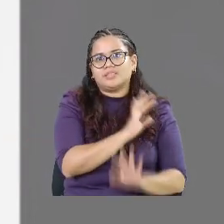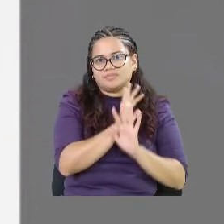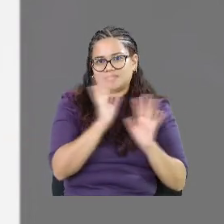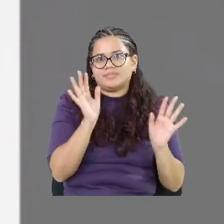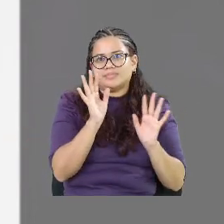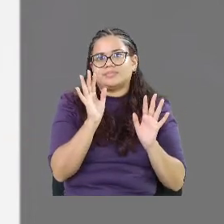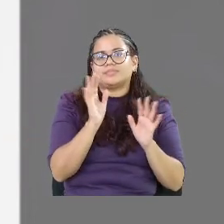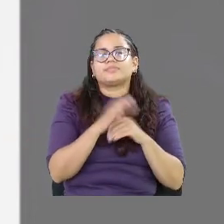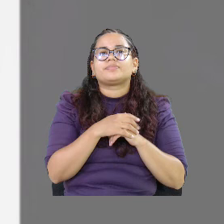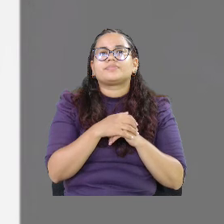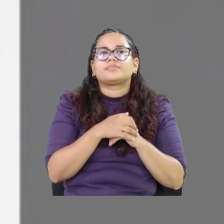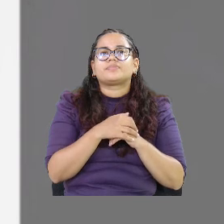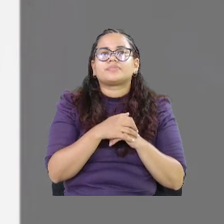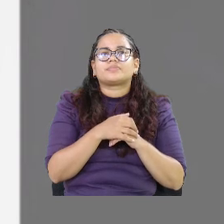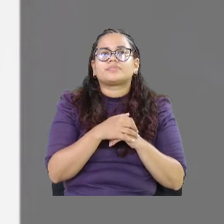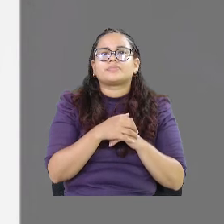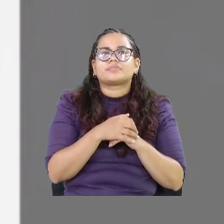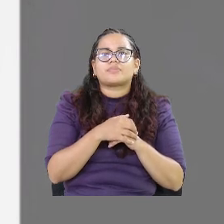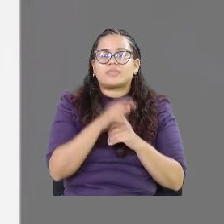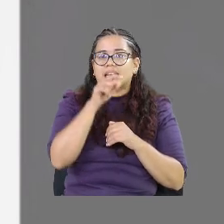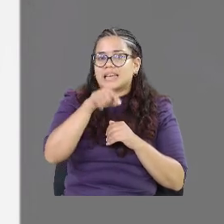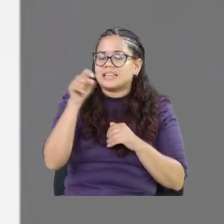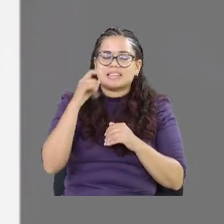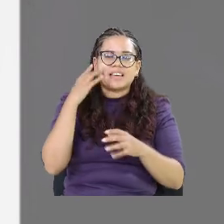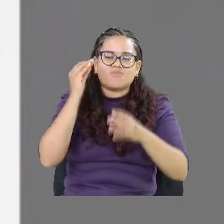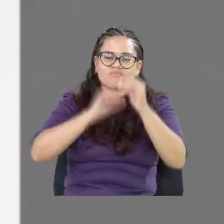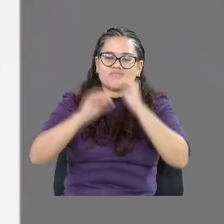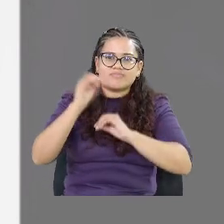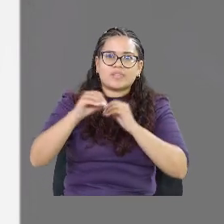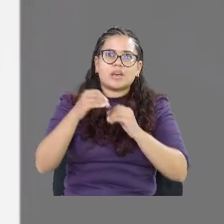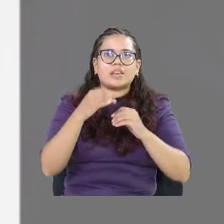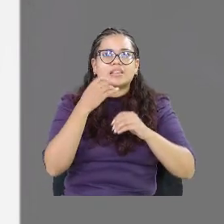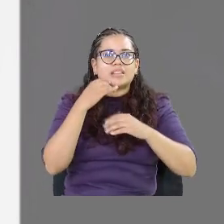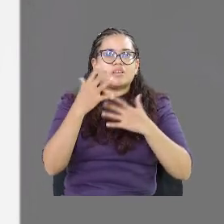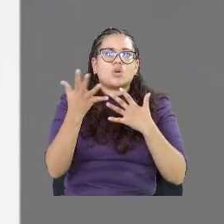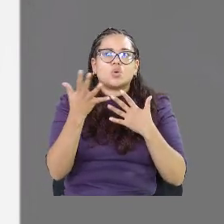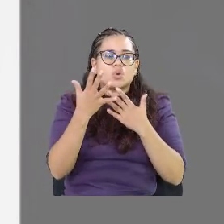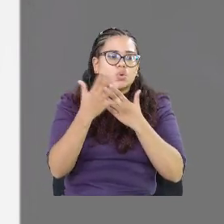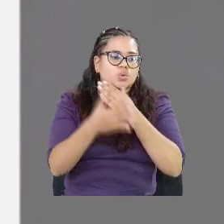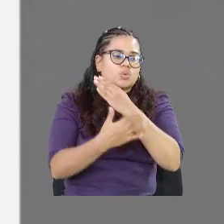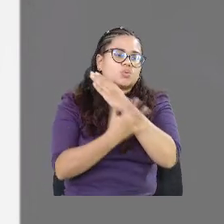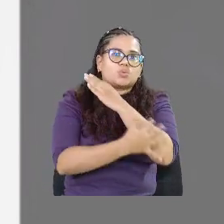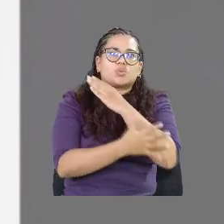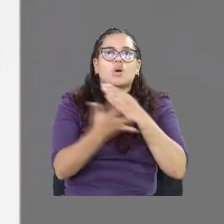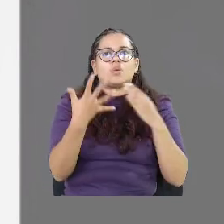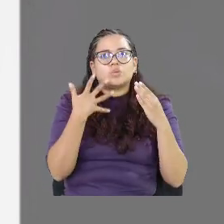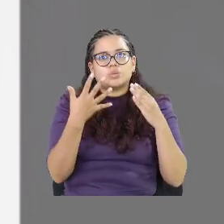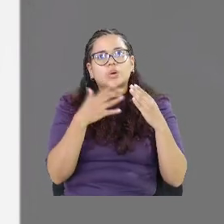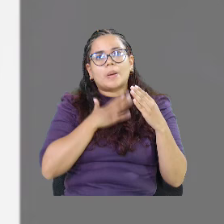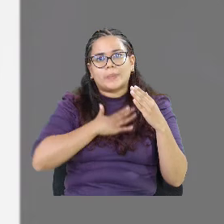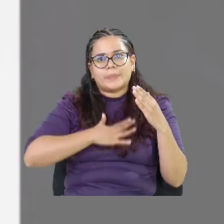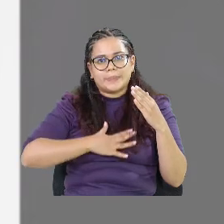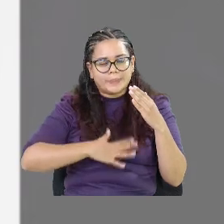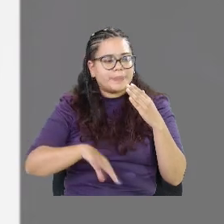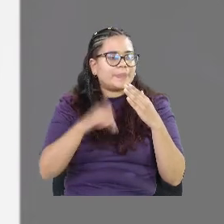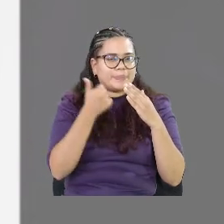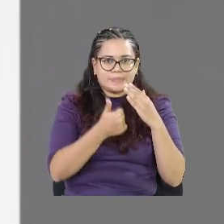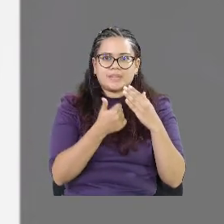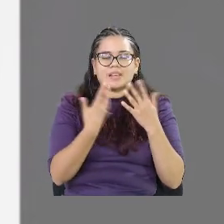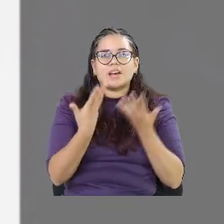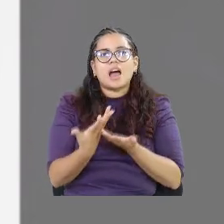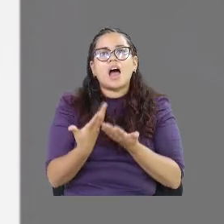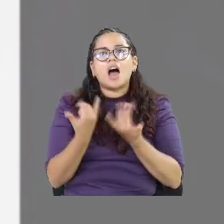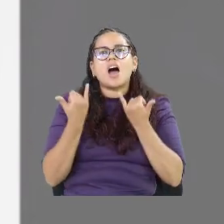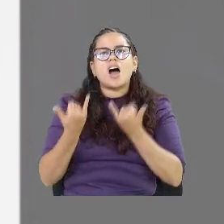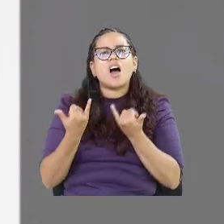que tenemos, que nos permite la ventilación y la conexión entre las dos piezas. Ahorita